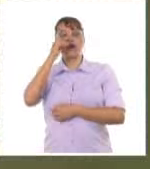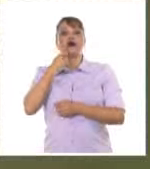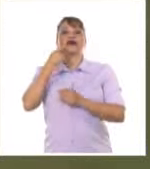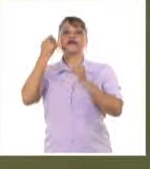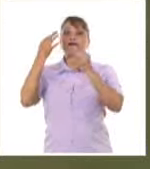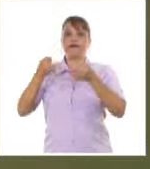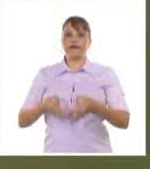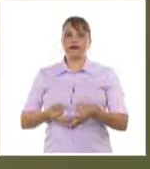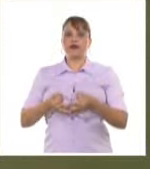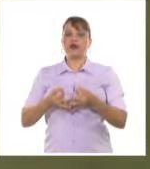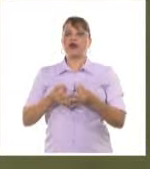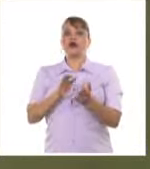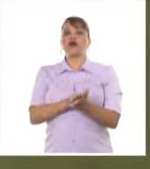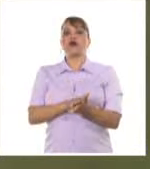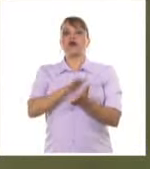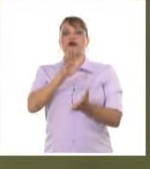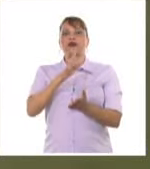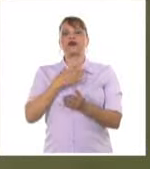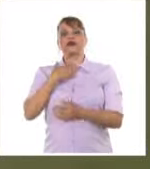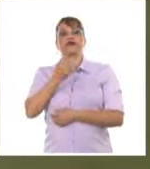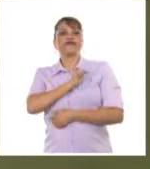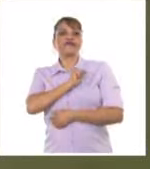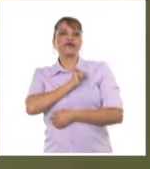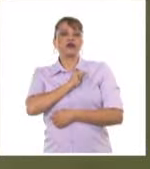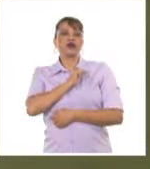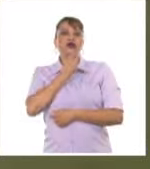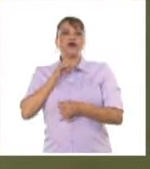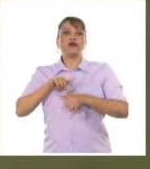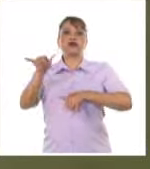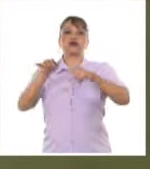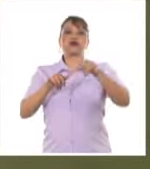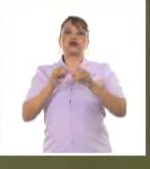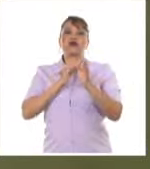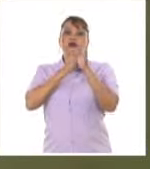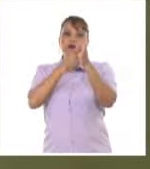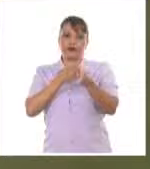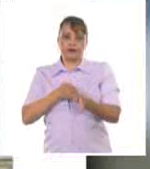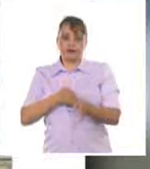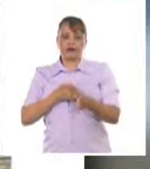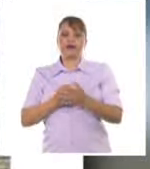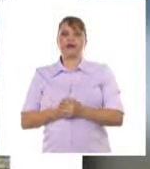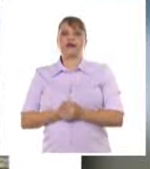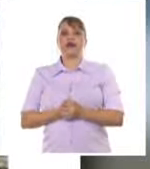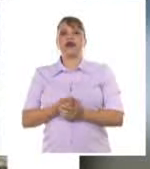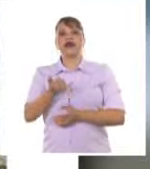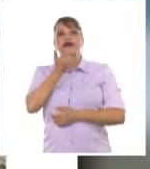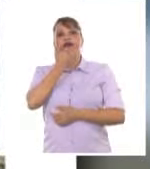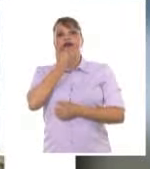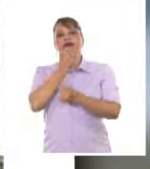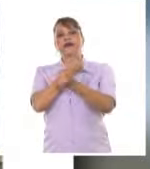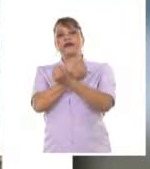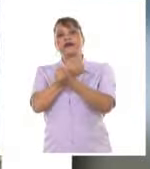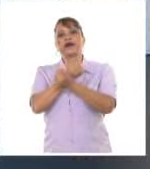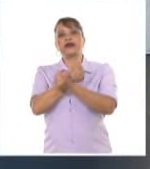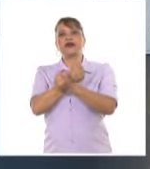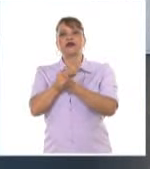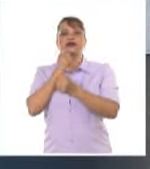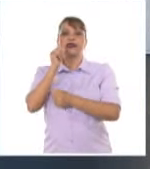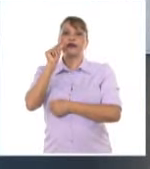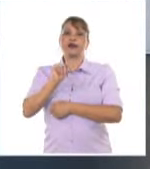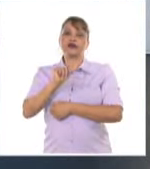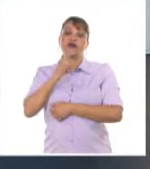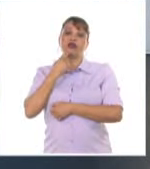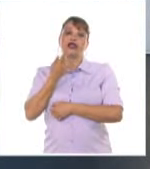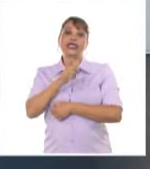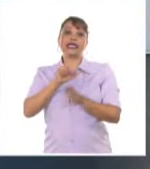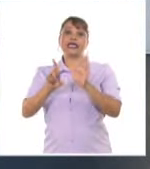una migración segura y ordenada, al tiempo que reiteran el peligro y condiciones de riesgo para la vida que representan las salidas ilegales del